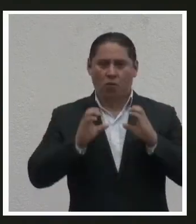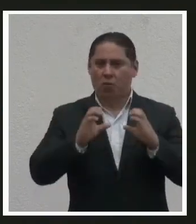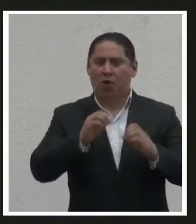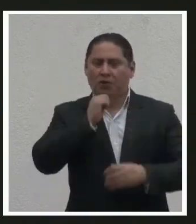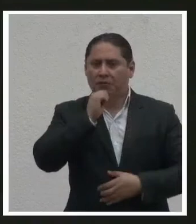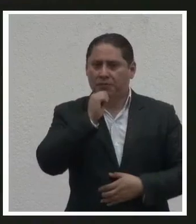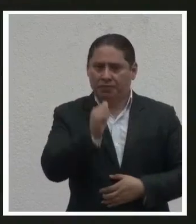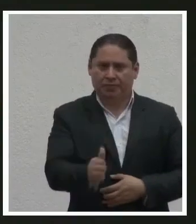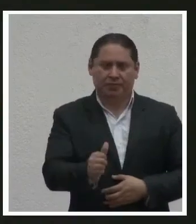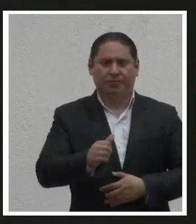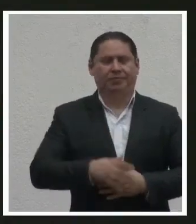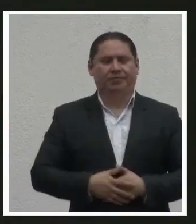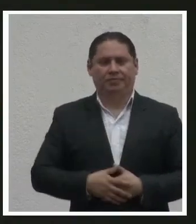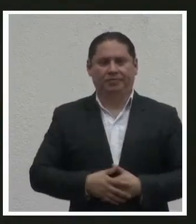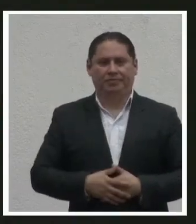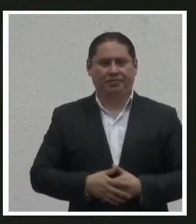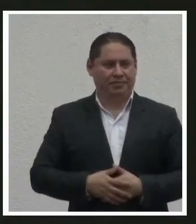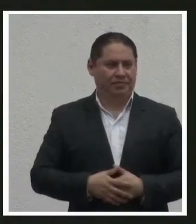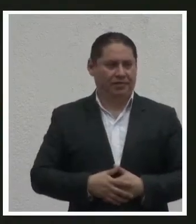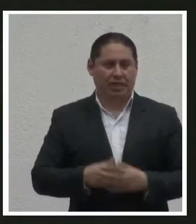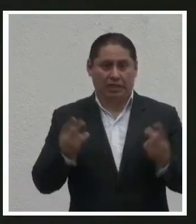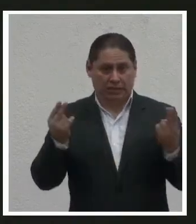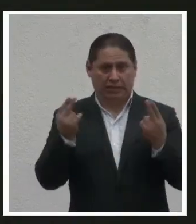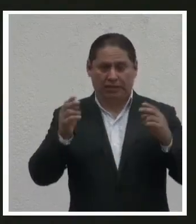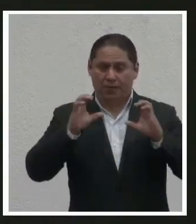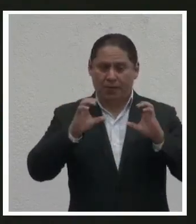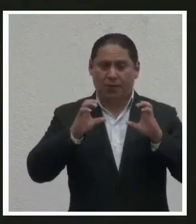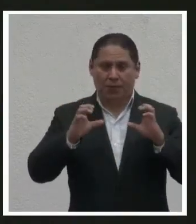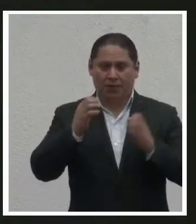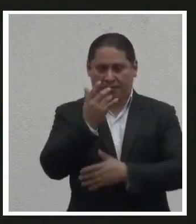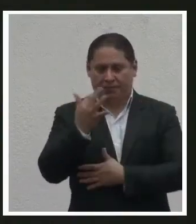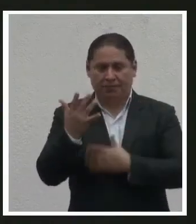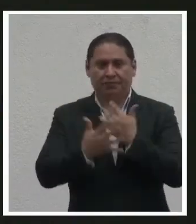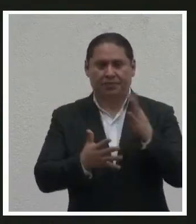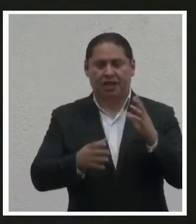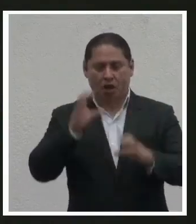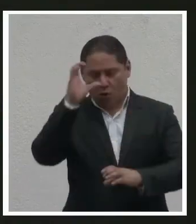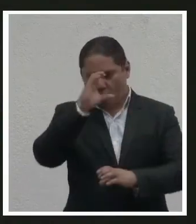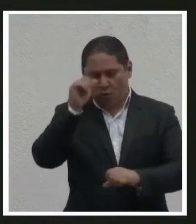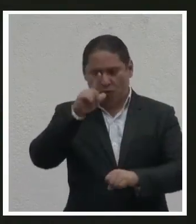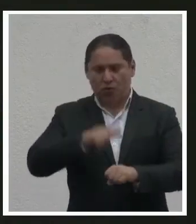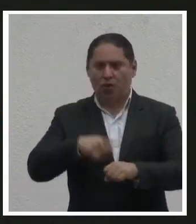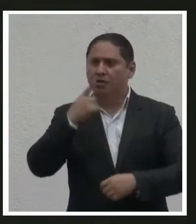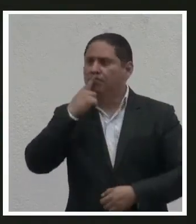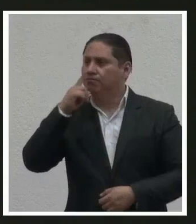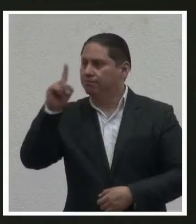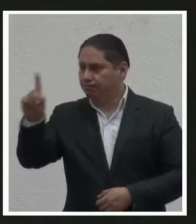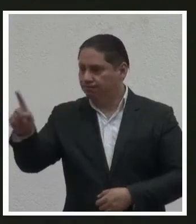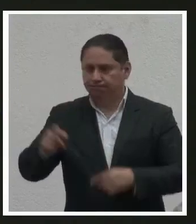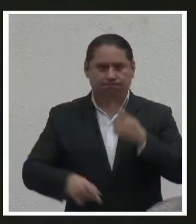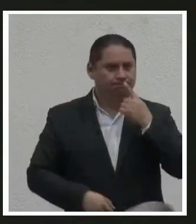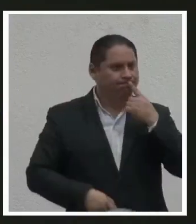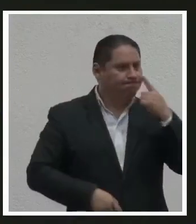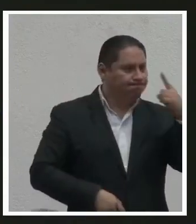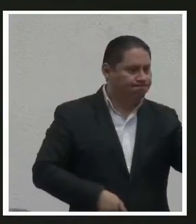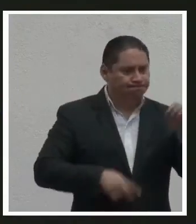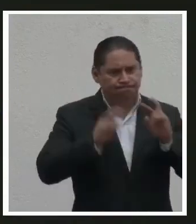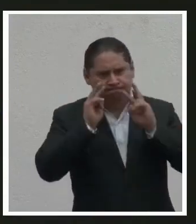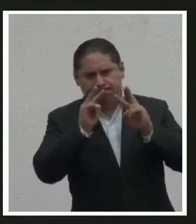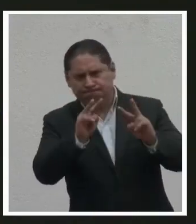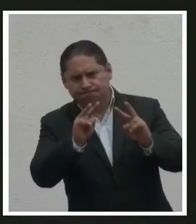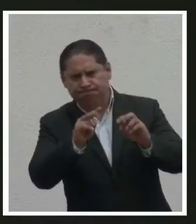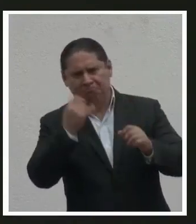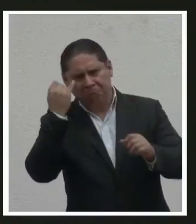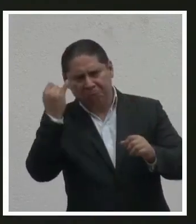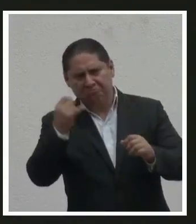en riesgo a los ecosistemas. Hagamos de la cultura de la denuncia un hábito que salve